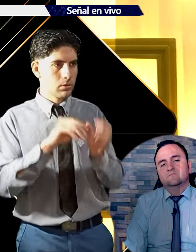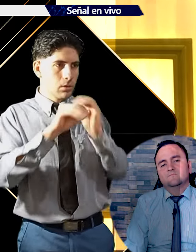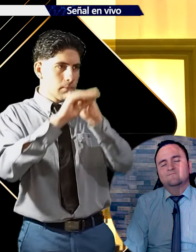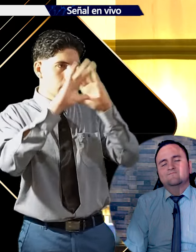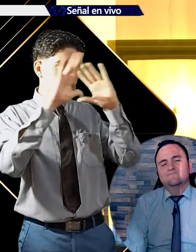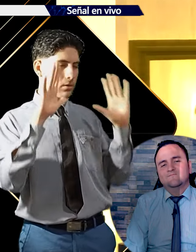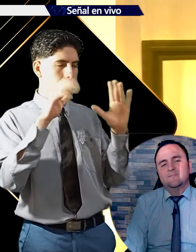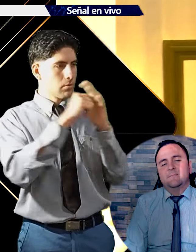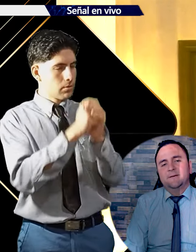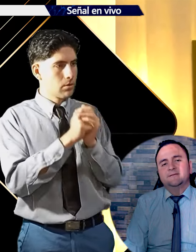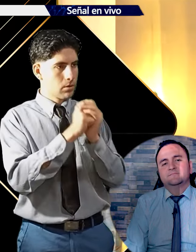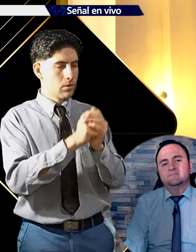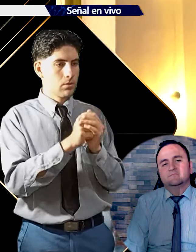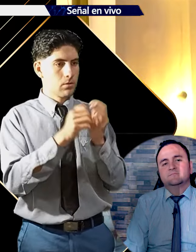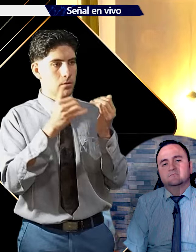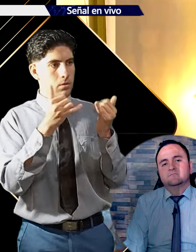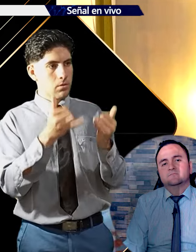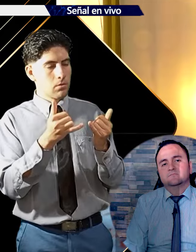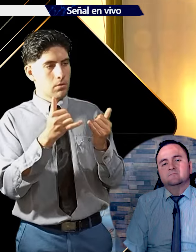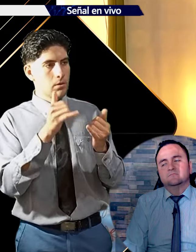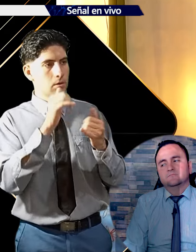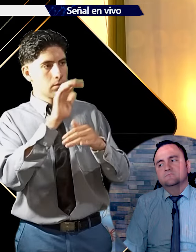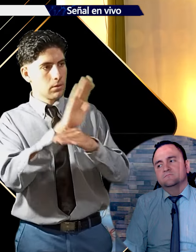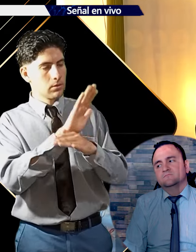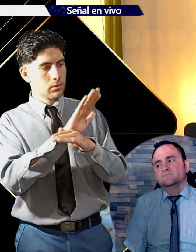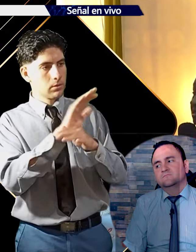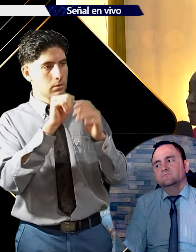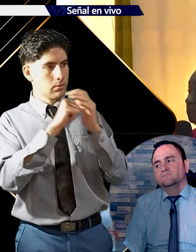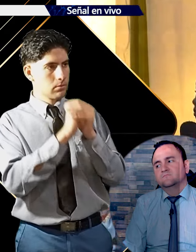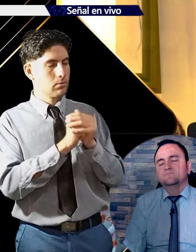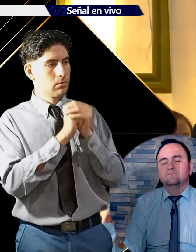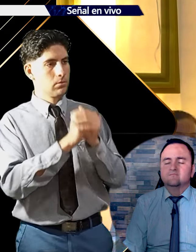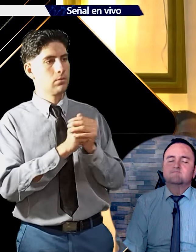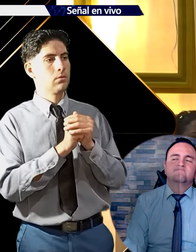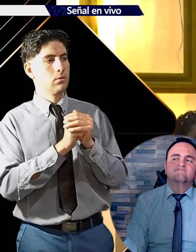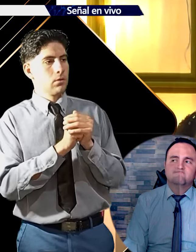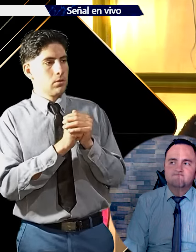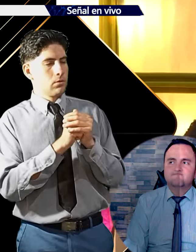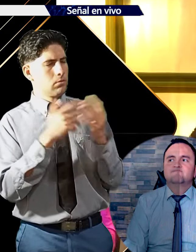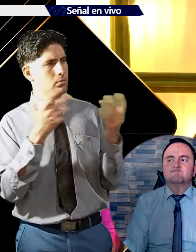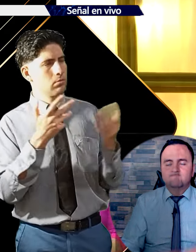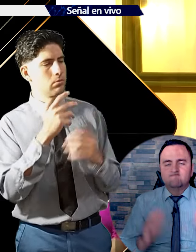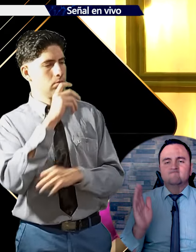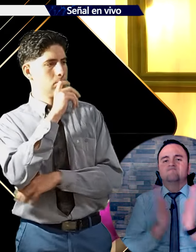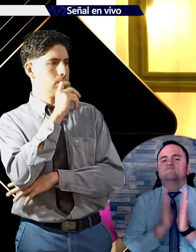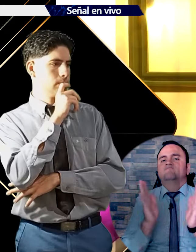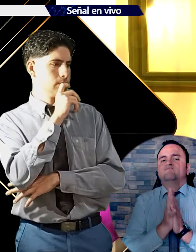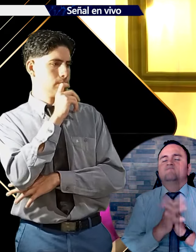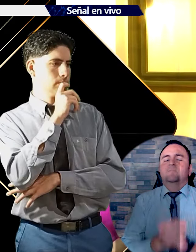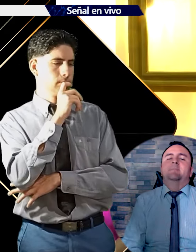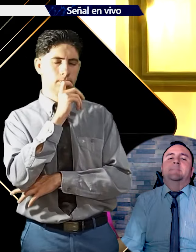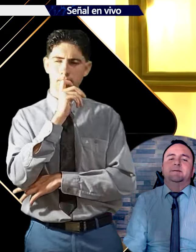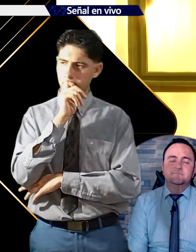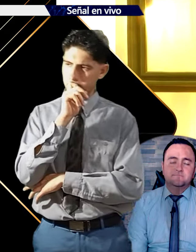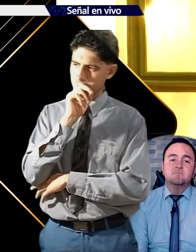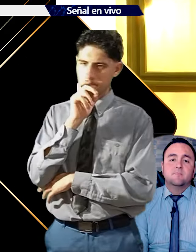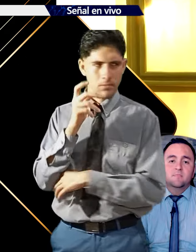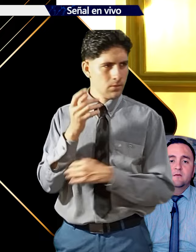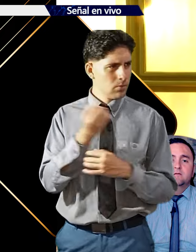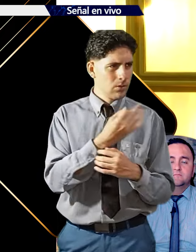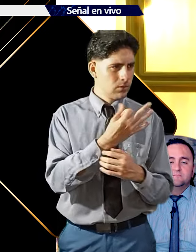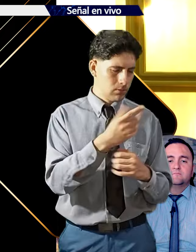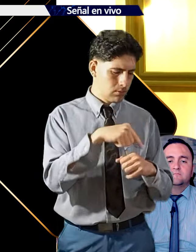Y vine, ahora llego y que está orando. Y a las 6 en punto el día del culto, él está orando. Dijo, bueno, mija, se lo